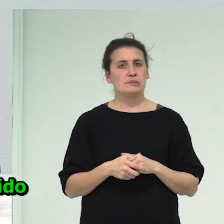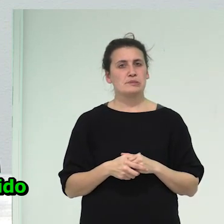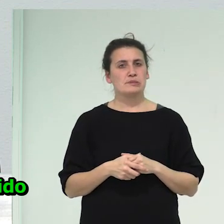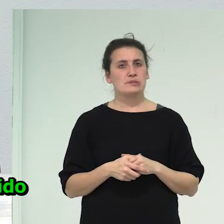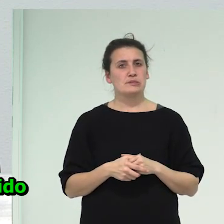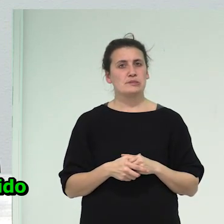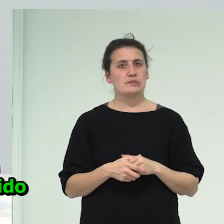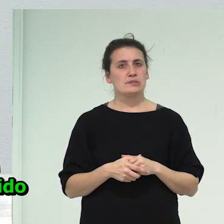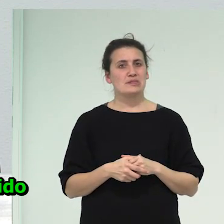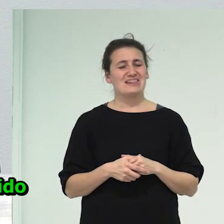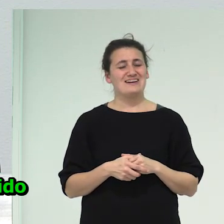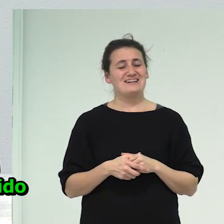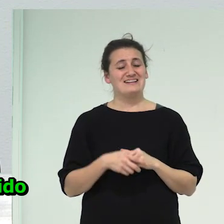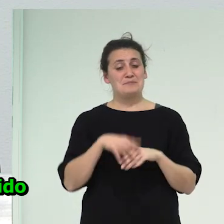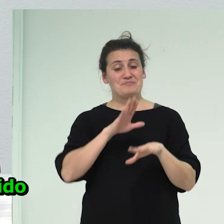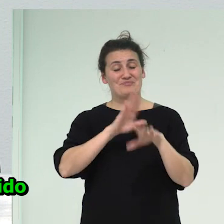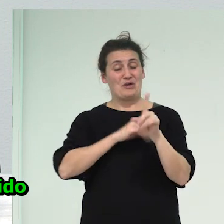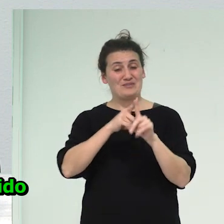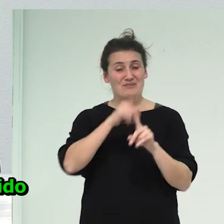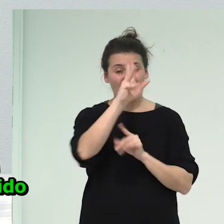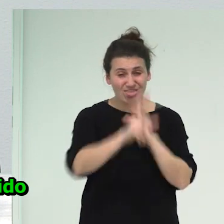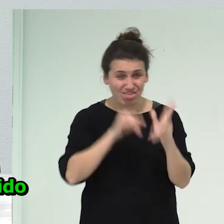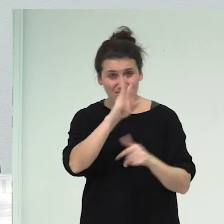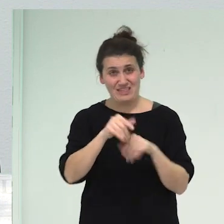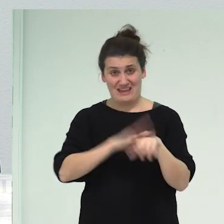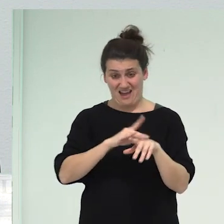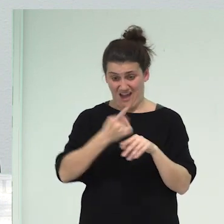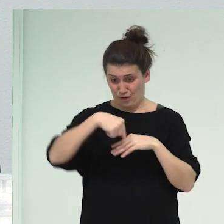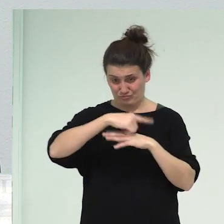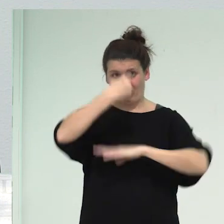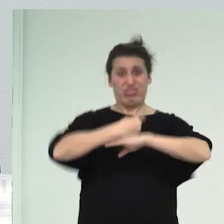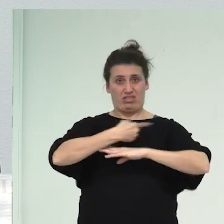en el camino del saqueo que han tenido y que nos han sometido